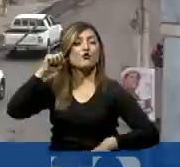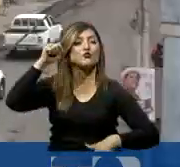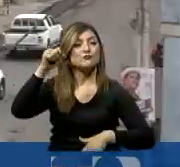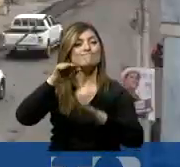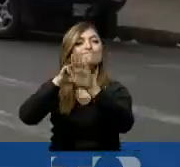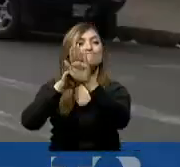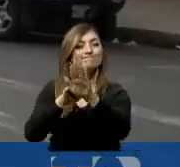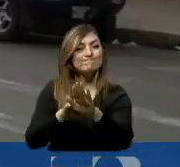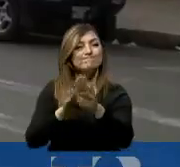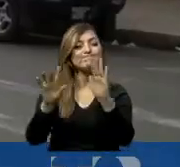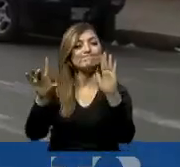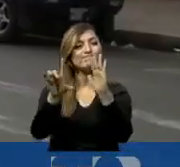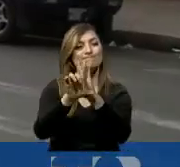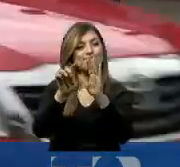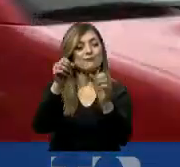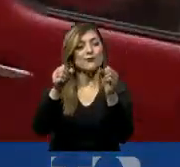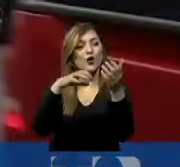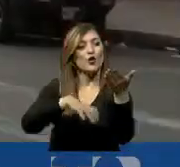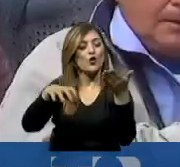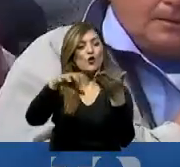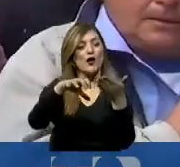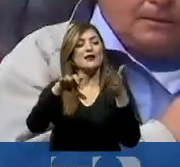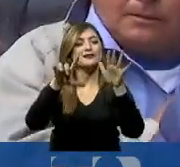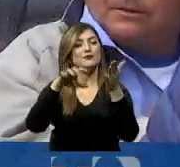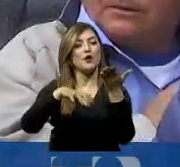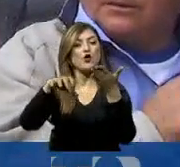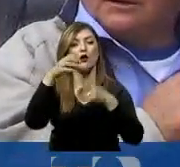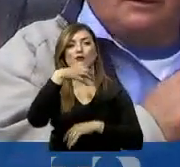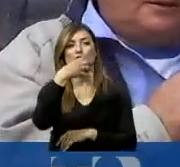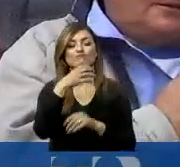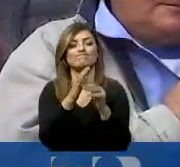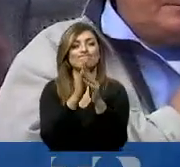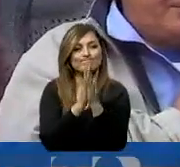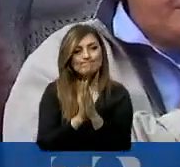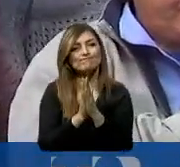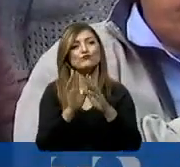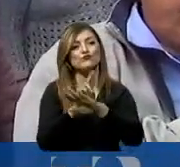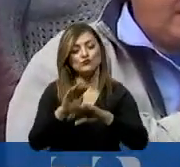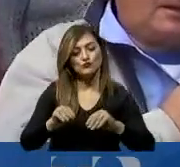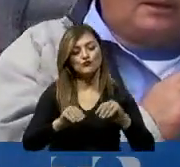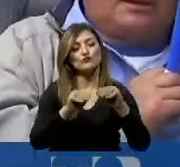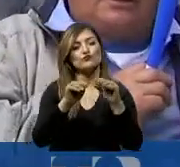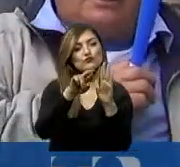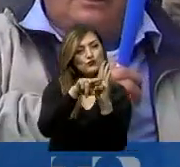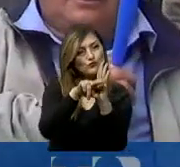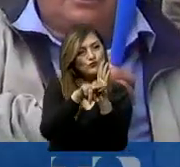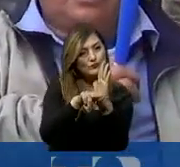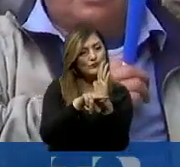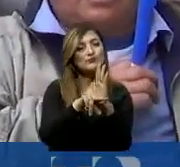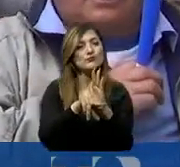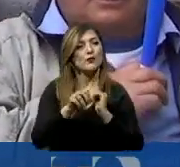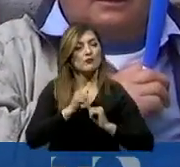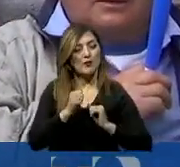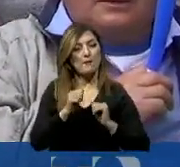del transporte mixto para 7 parroquias rurales de Ambato. Lo que nosotros solicitamos es el uso de suelo como requisito para